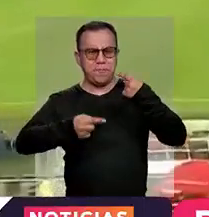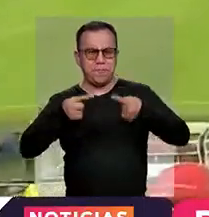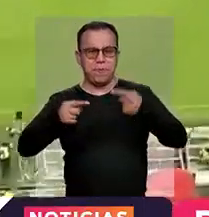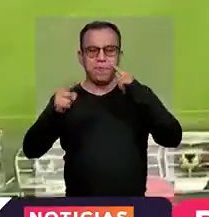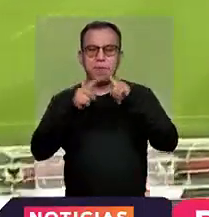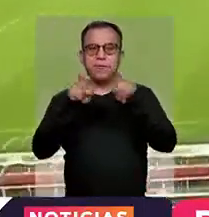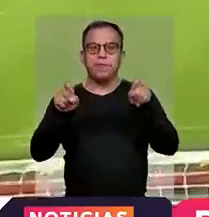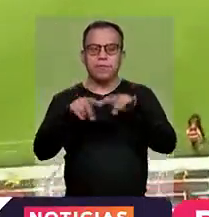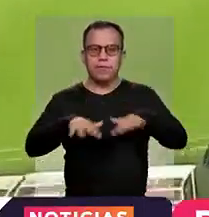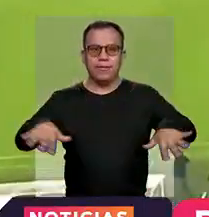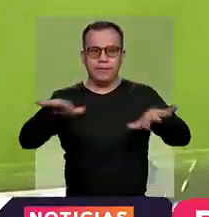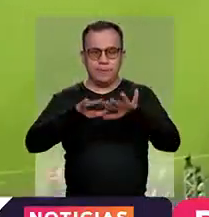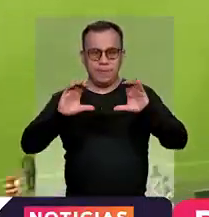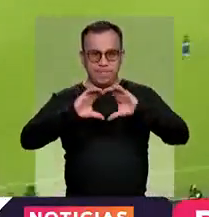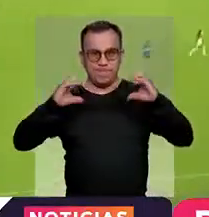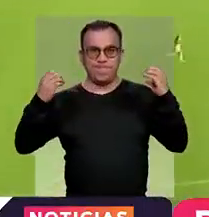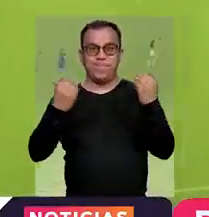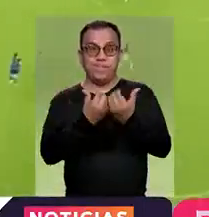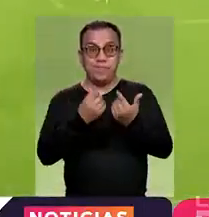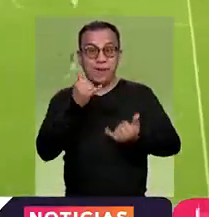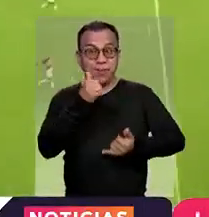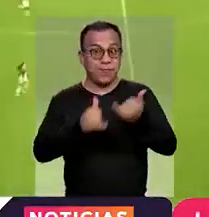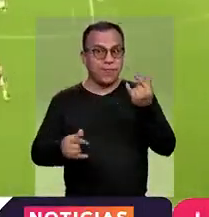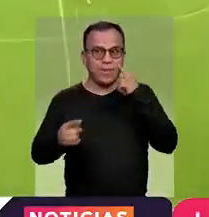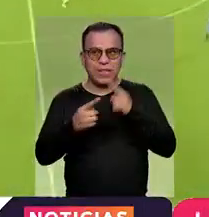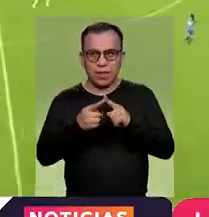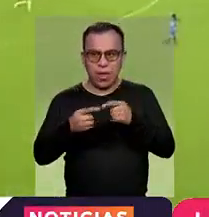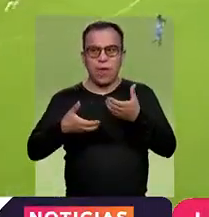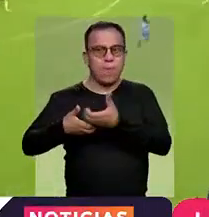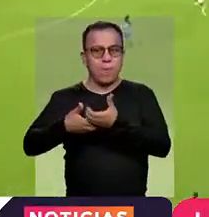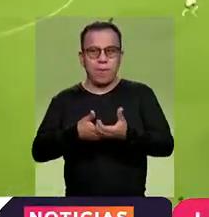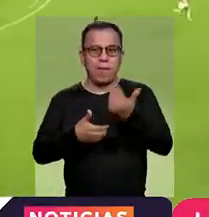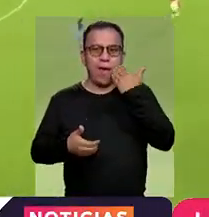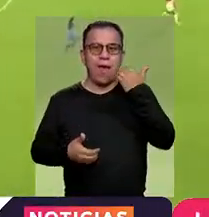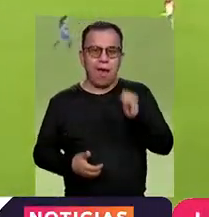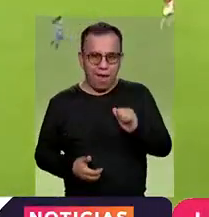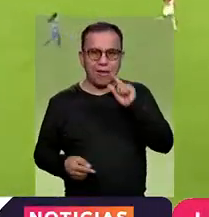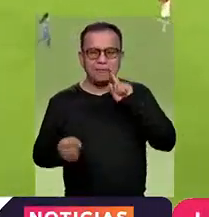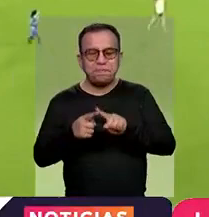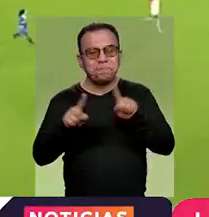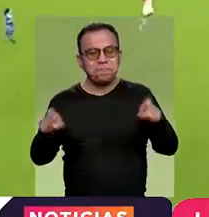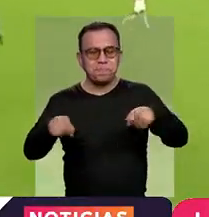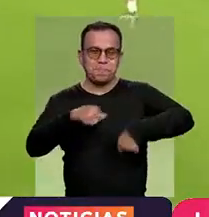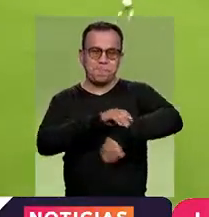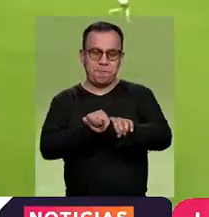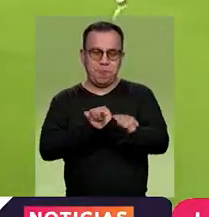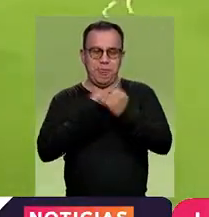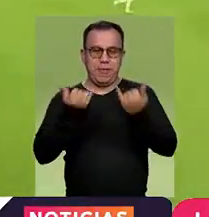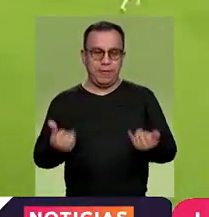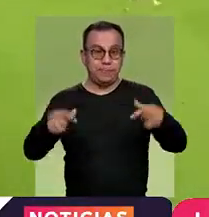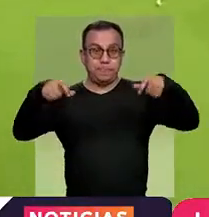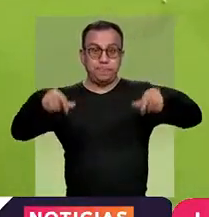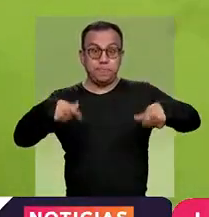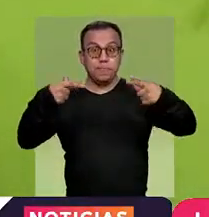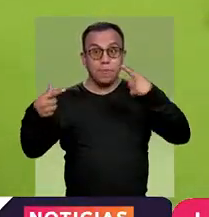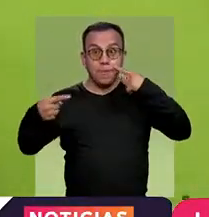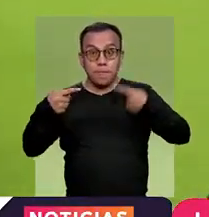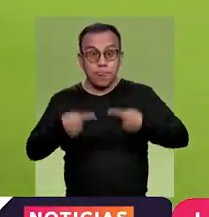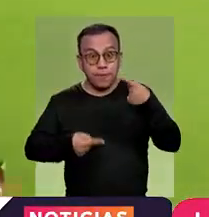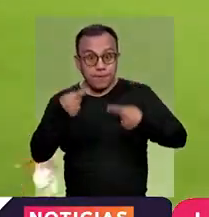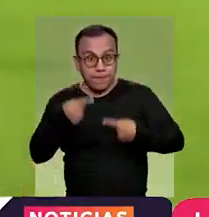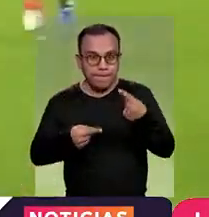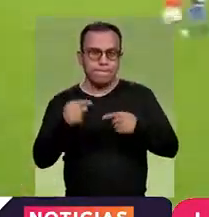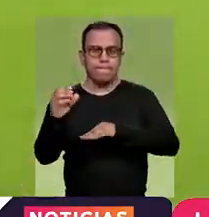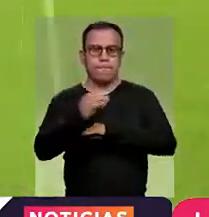vivió en la cancha del estadio el campín durante la final del torneo de fútbol para las mujeres de bogotá de la cancha al estadio el club future soccer y